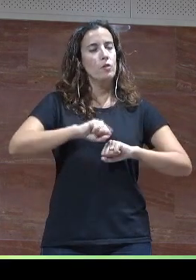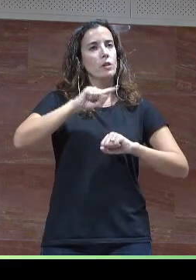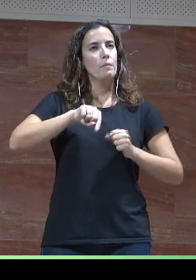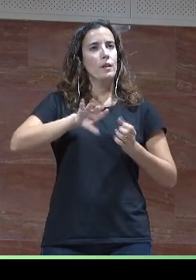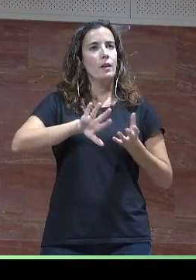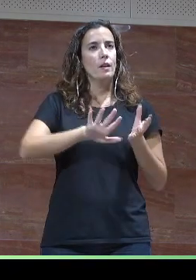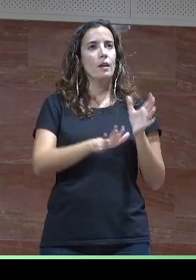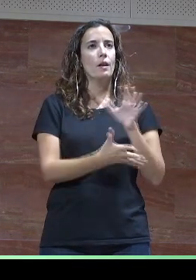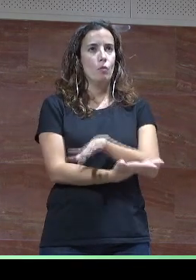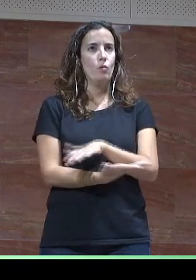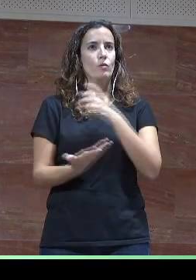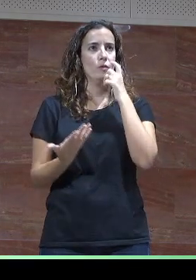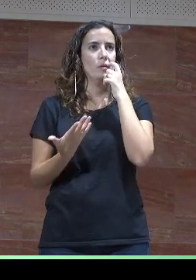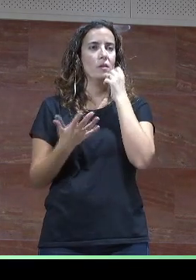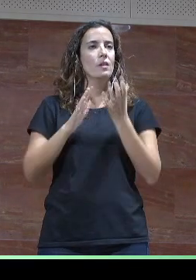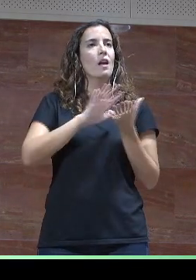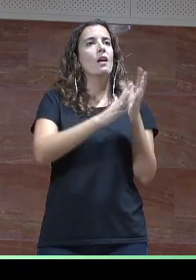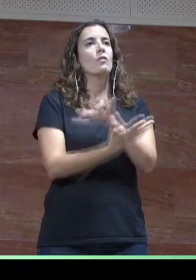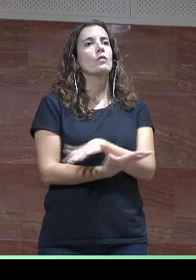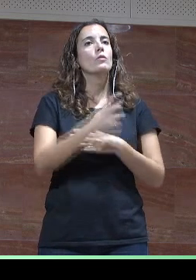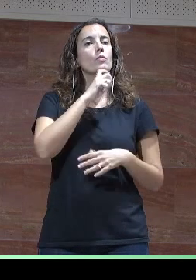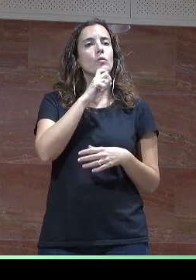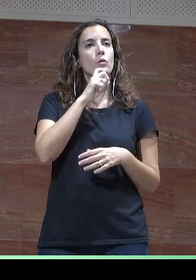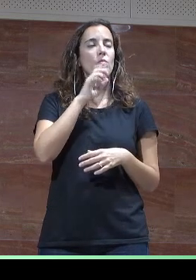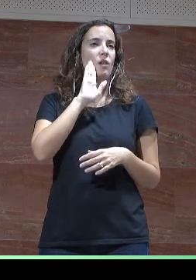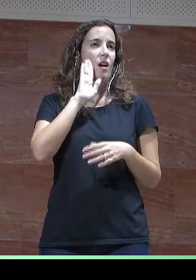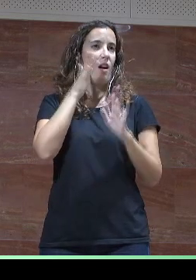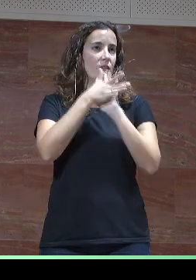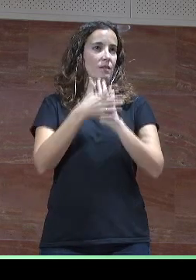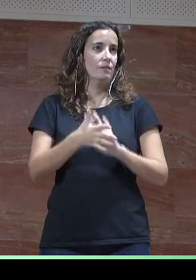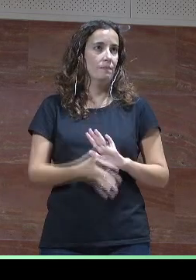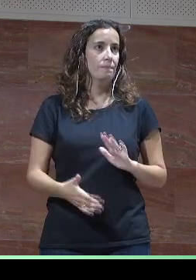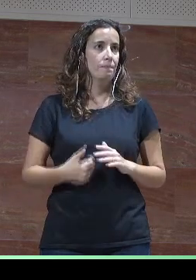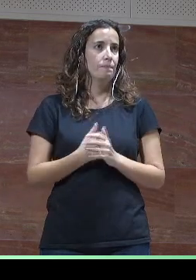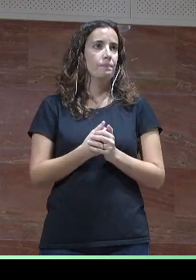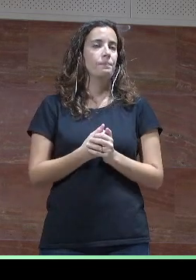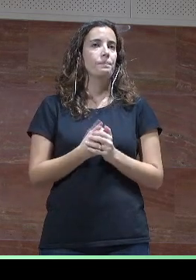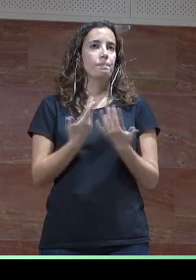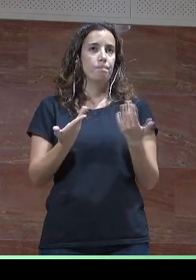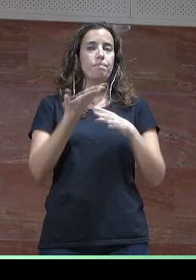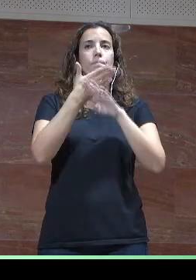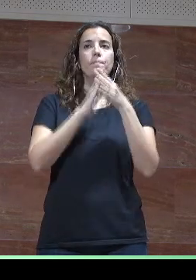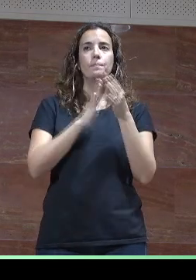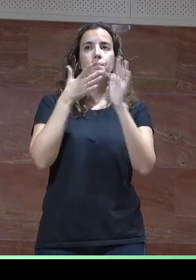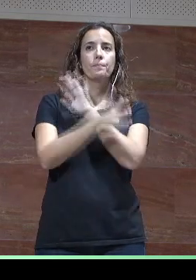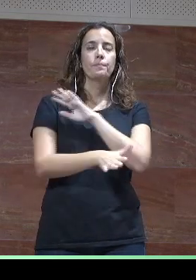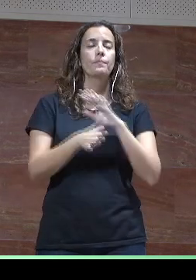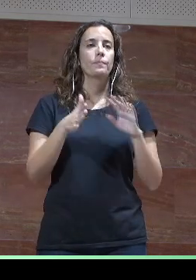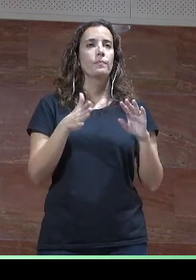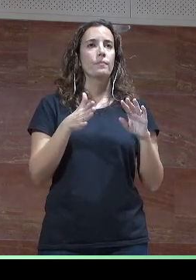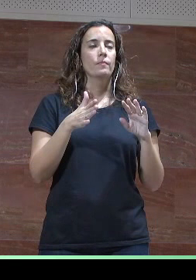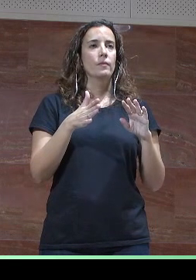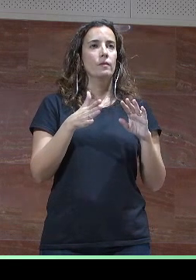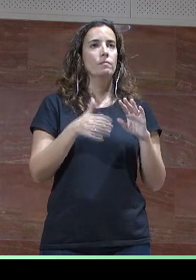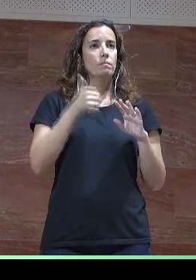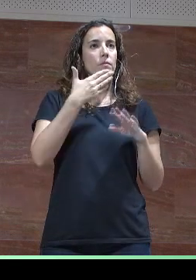evolucionando, digamos, bajo el foco de estas palabras, ¿no? Por una parte se está ensanchando, alargando